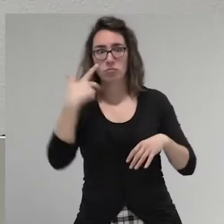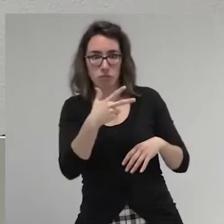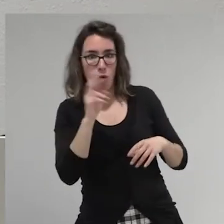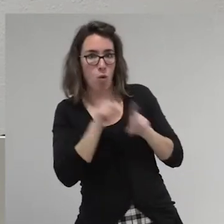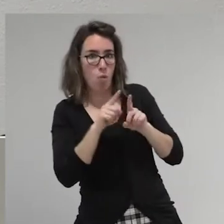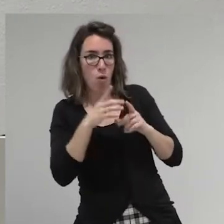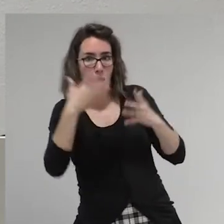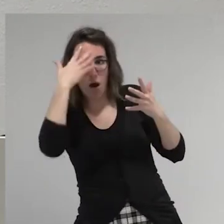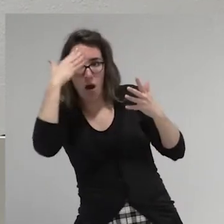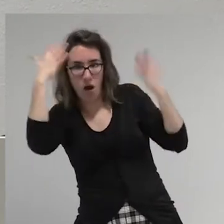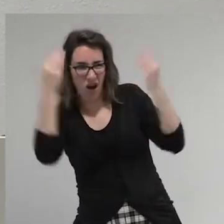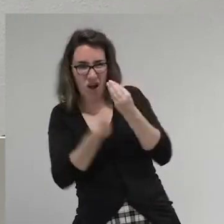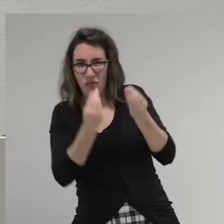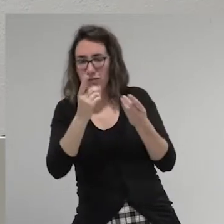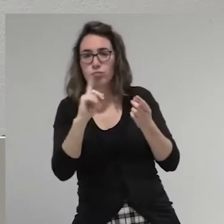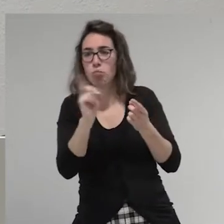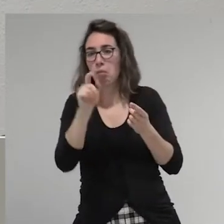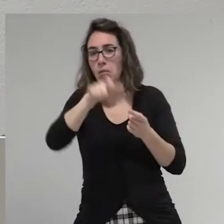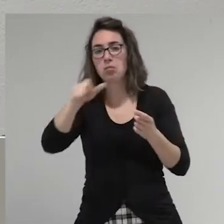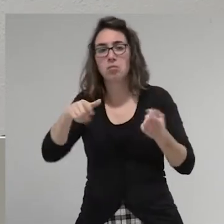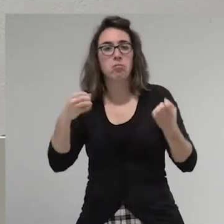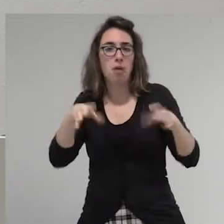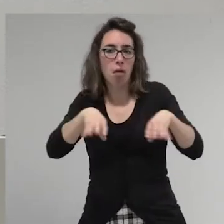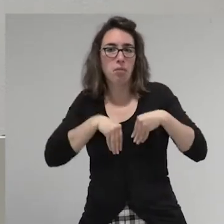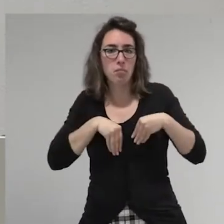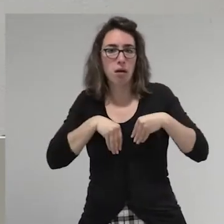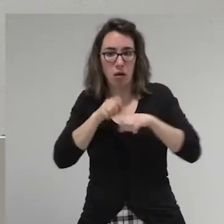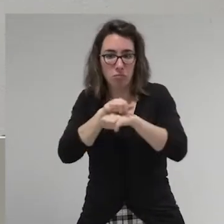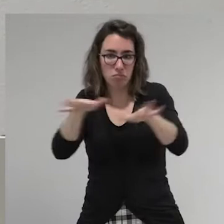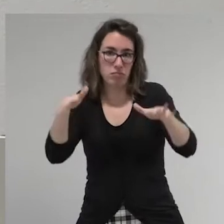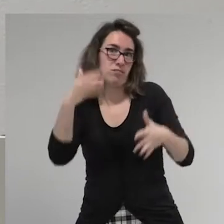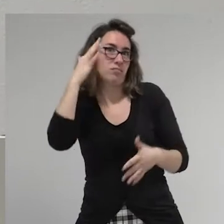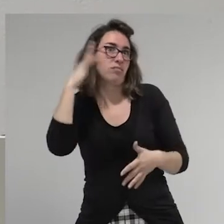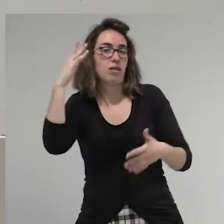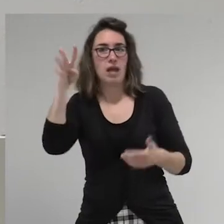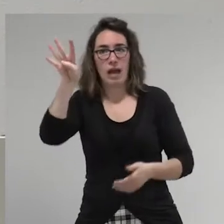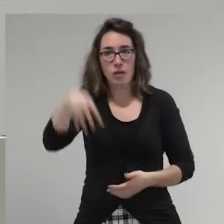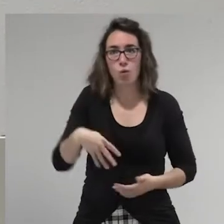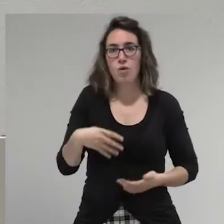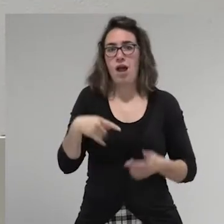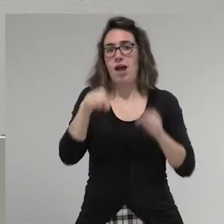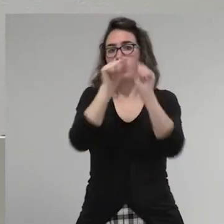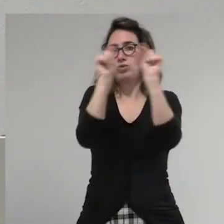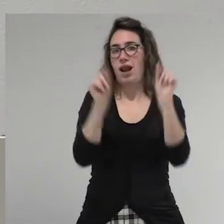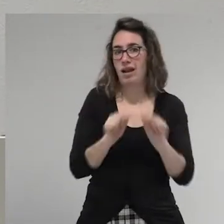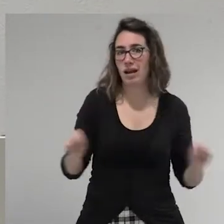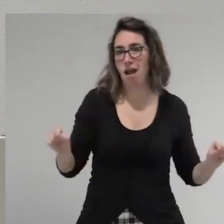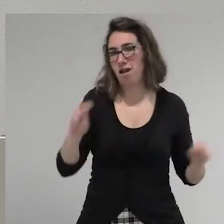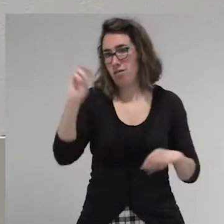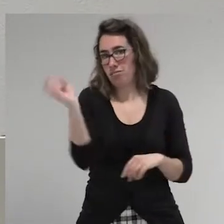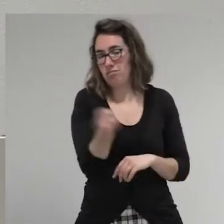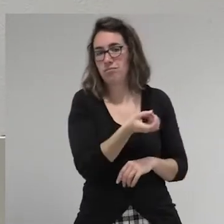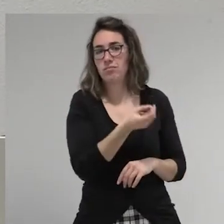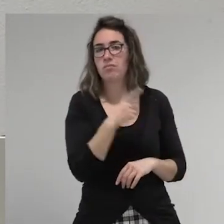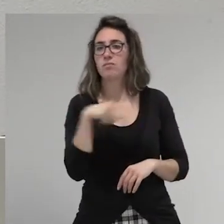pasando esto? ¿No? Quiero decir que además, yo que sé, Euskal Herria, Cataluña, con los procesos que tiene, cuando han